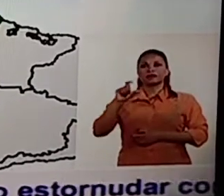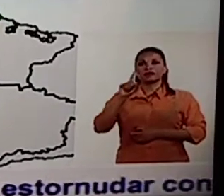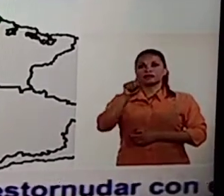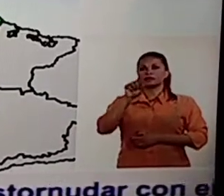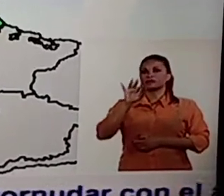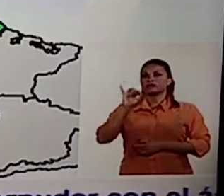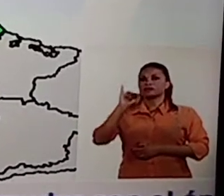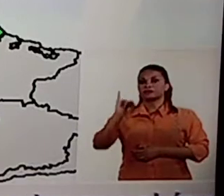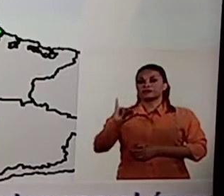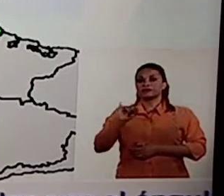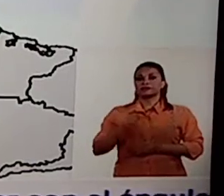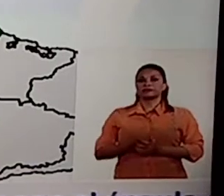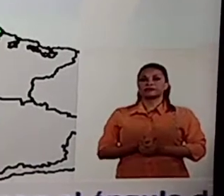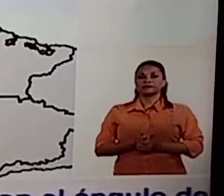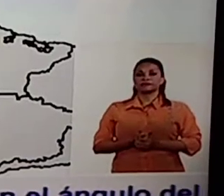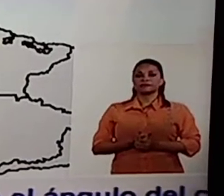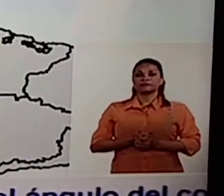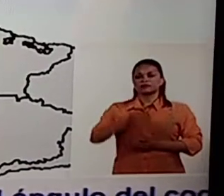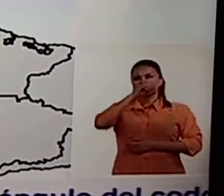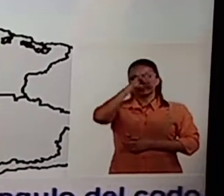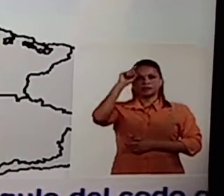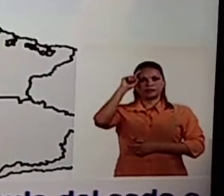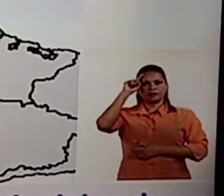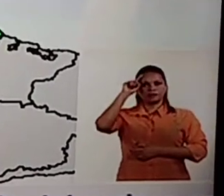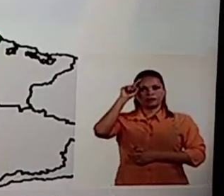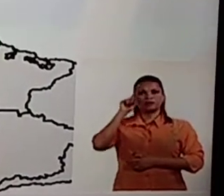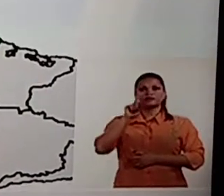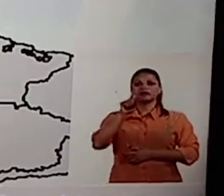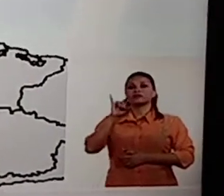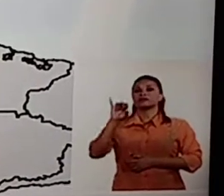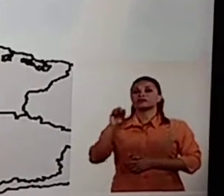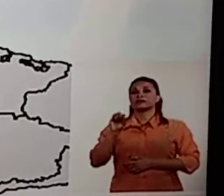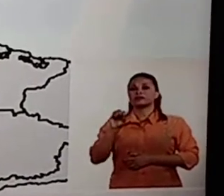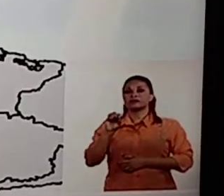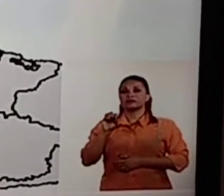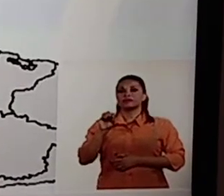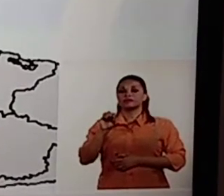186, Santi Espíritu 160 y Cienfuegos